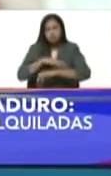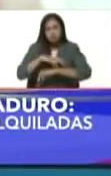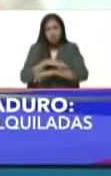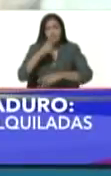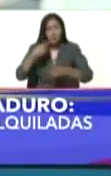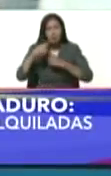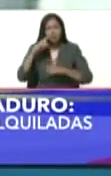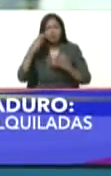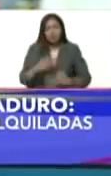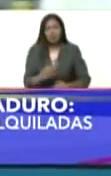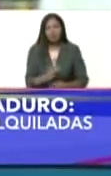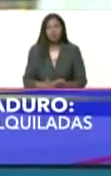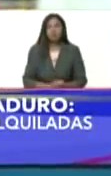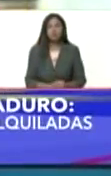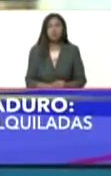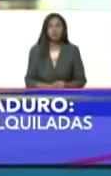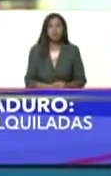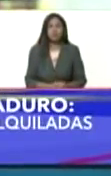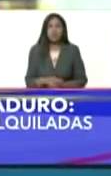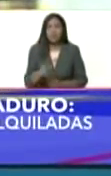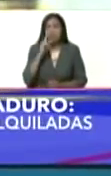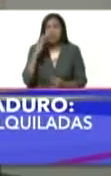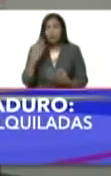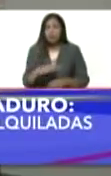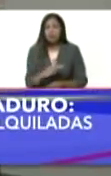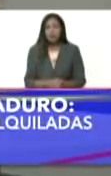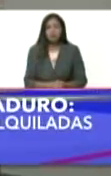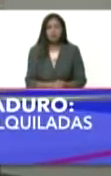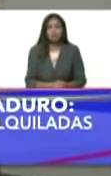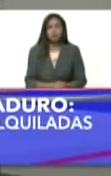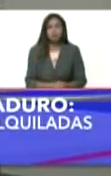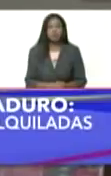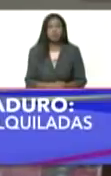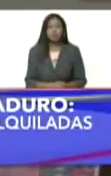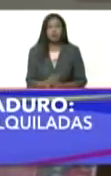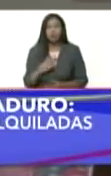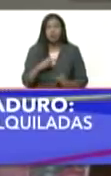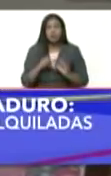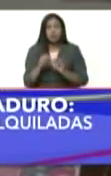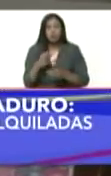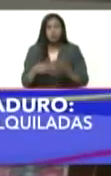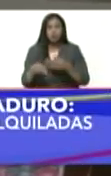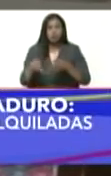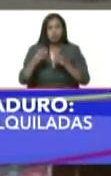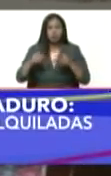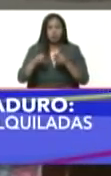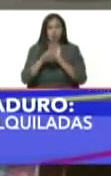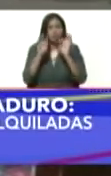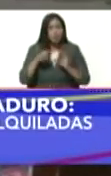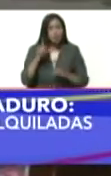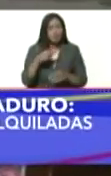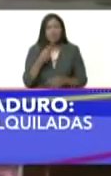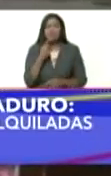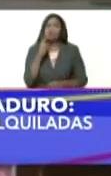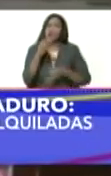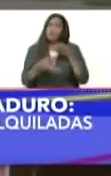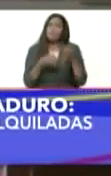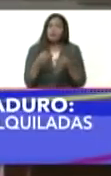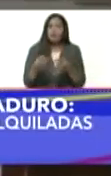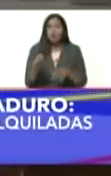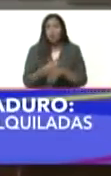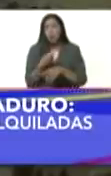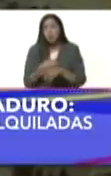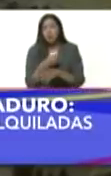verdad. Es la verdad. Y seguiremos construyendo. Díganme ustedes, el